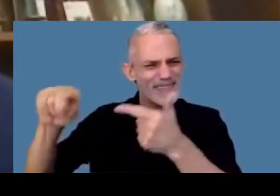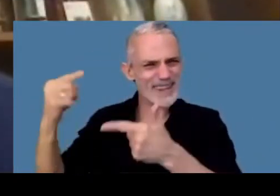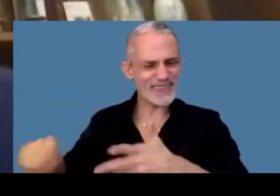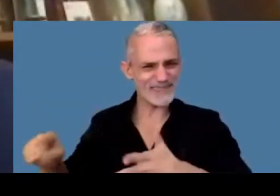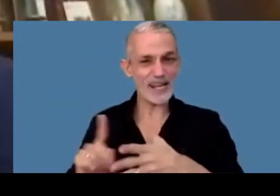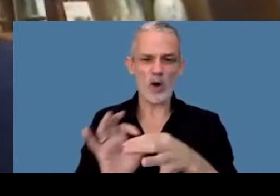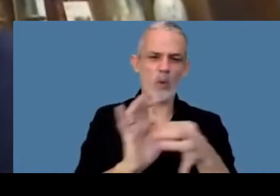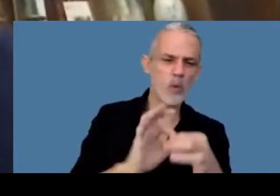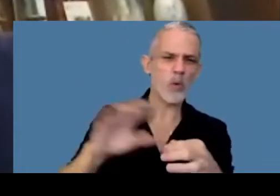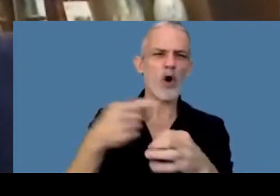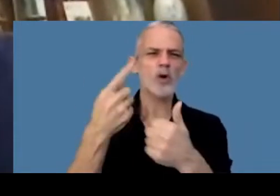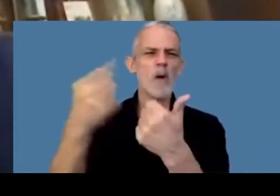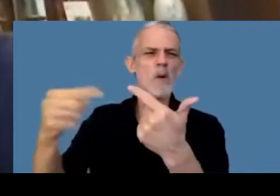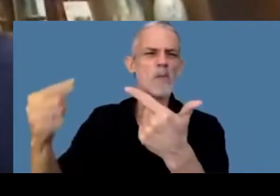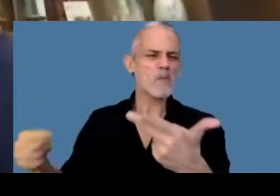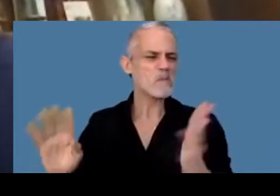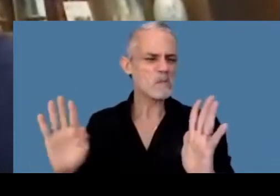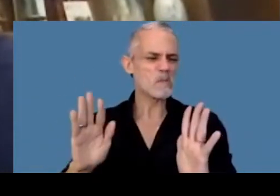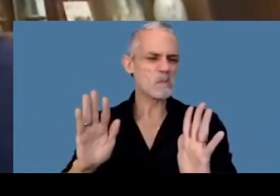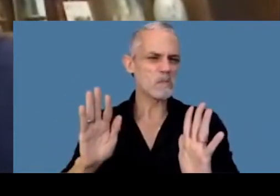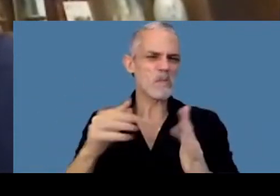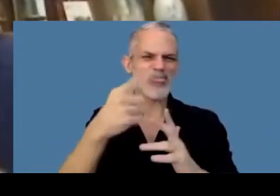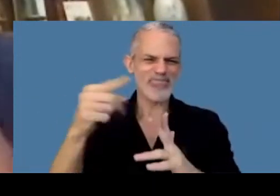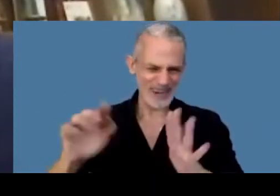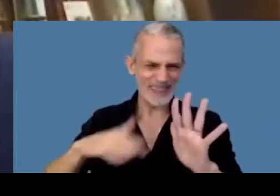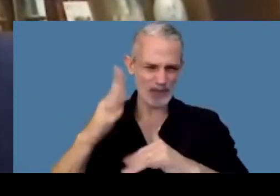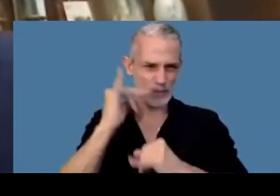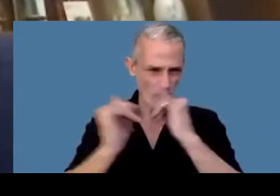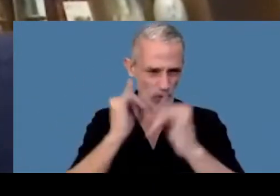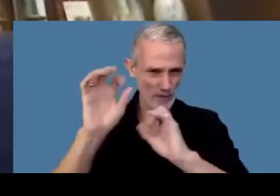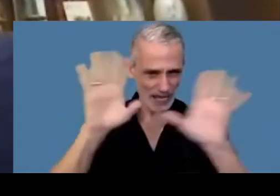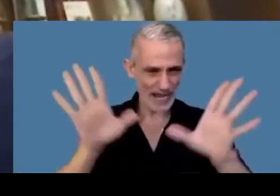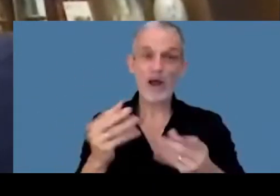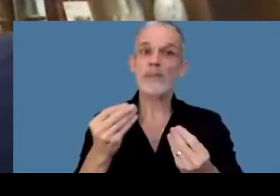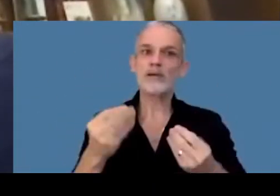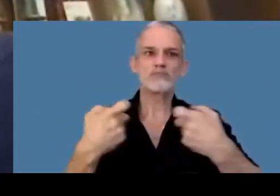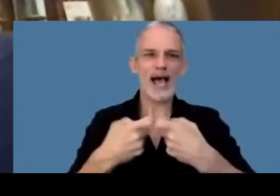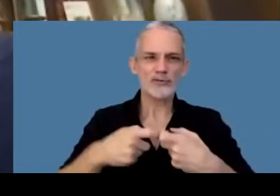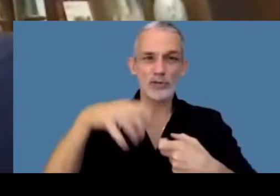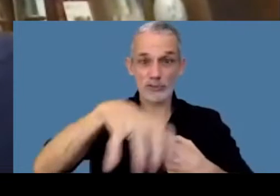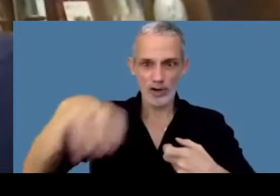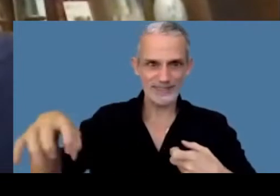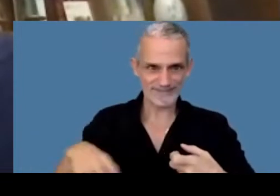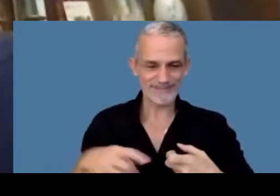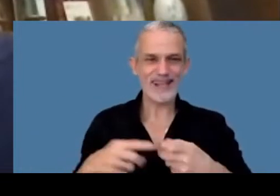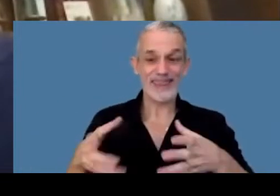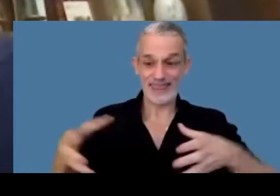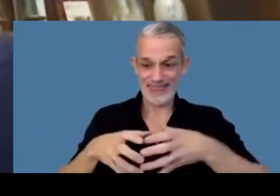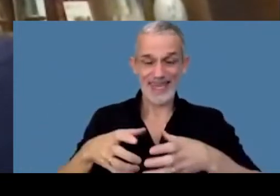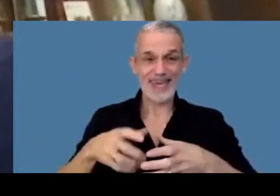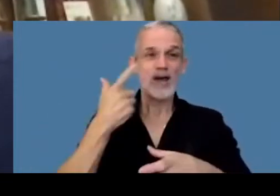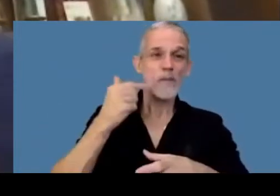de pluralidad, después vamos a hablar de esto, pero son las organizaciones de trabajadores y